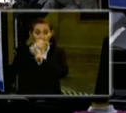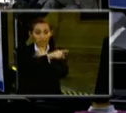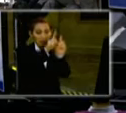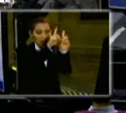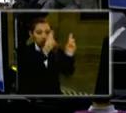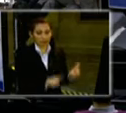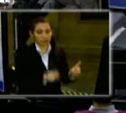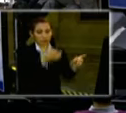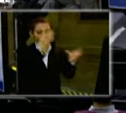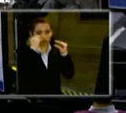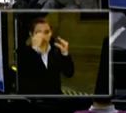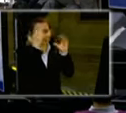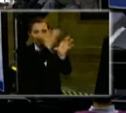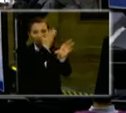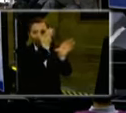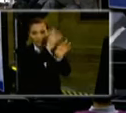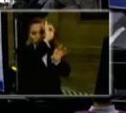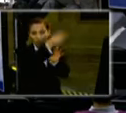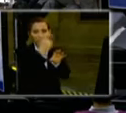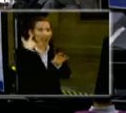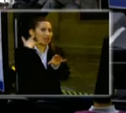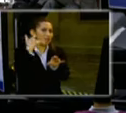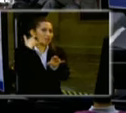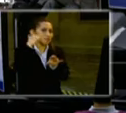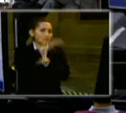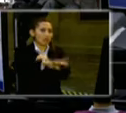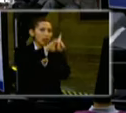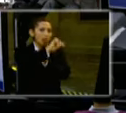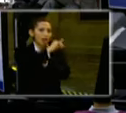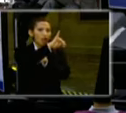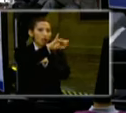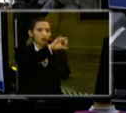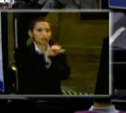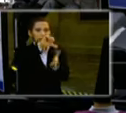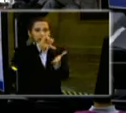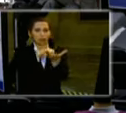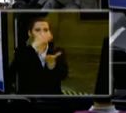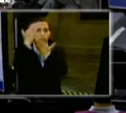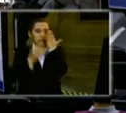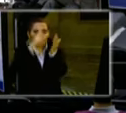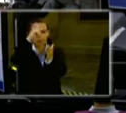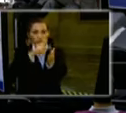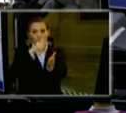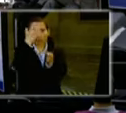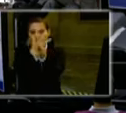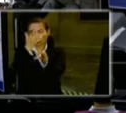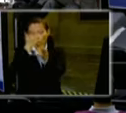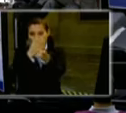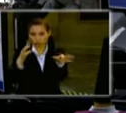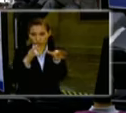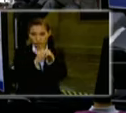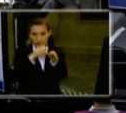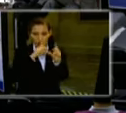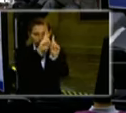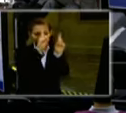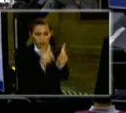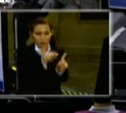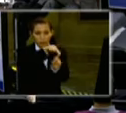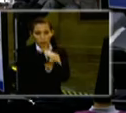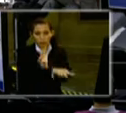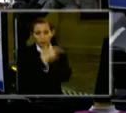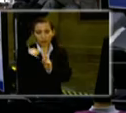diplomado sobre Estados Unidos de la Universidad de California, Campus La Joya, Centro de Estudios México-Estados Unidos. Diplomado sobre la